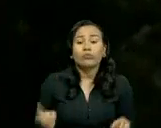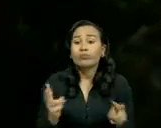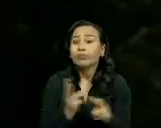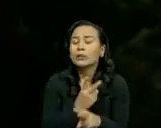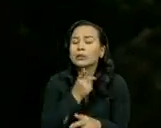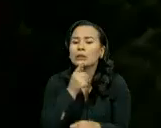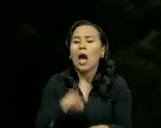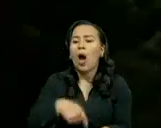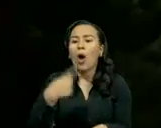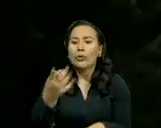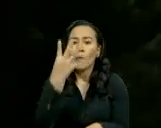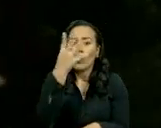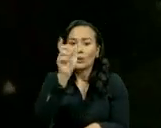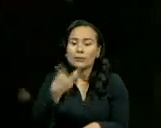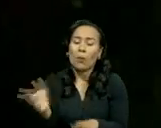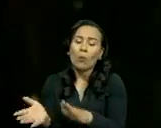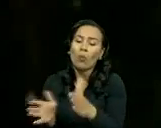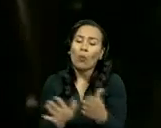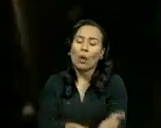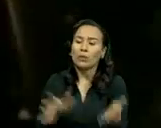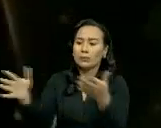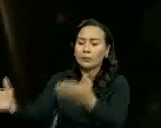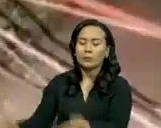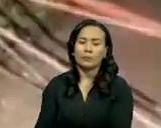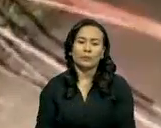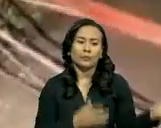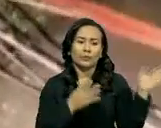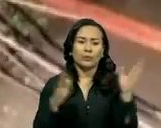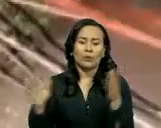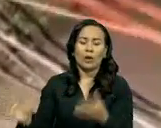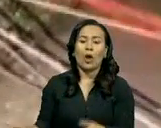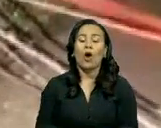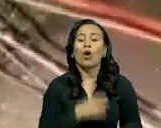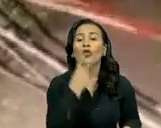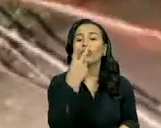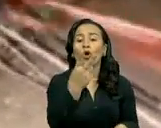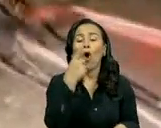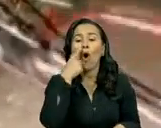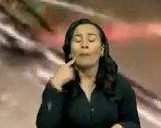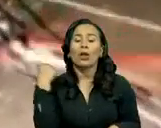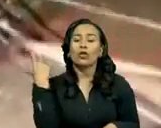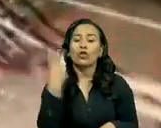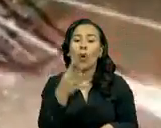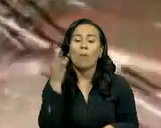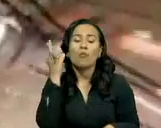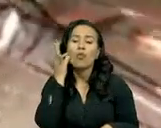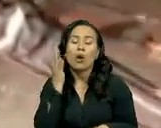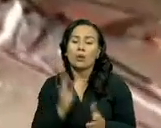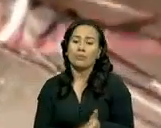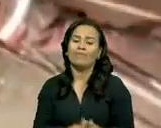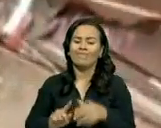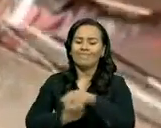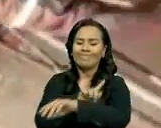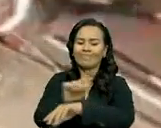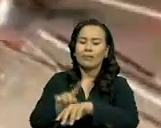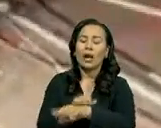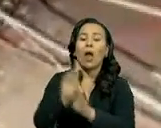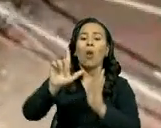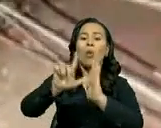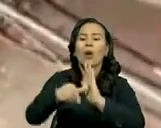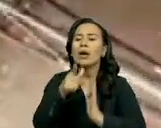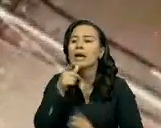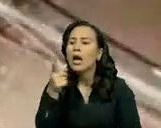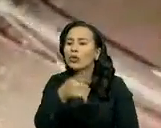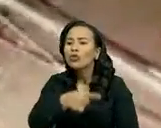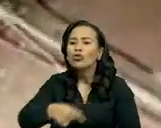los 4 fallecidos producto del accidente de tránsito, 2 de sexo masculino y 2 mujeres. Con el pasar de las horas se conoció que todos eran miembros